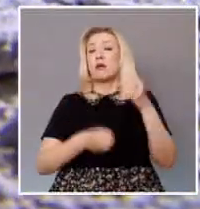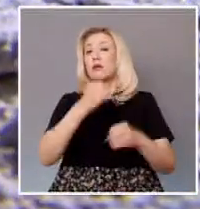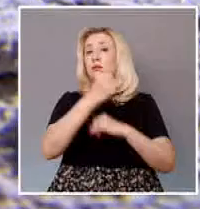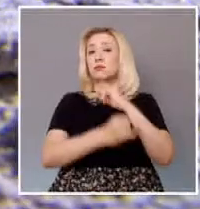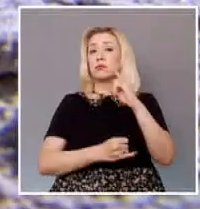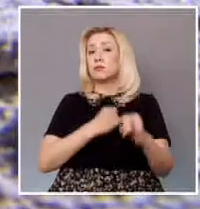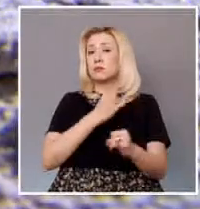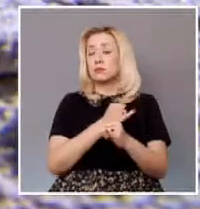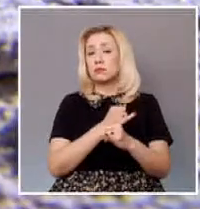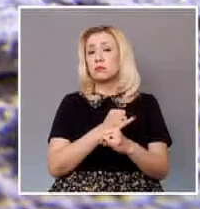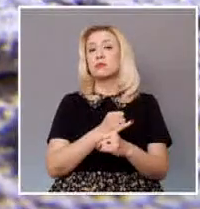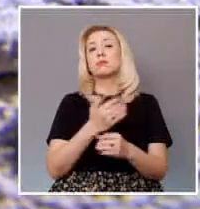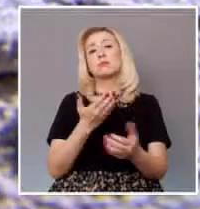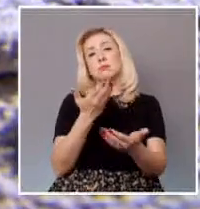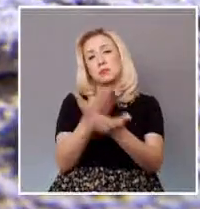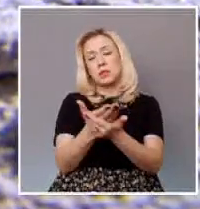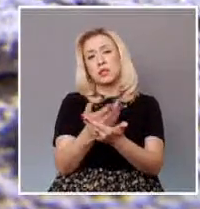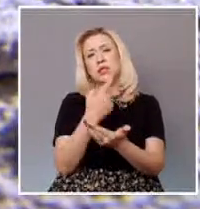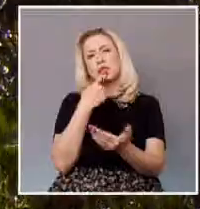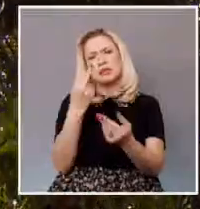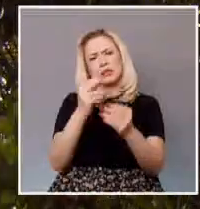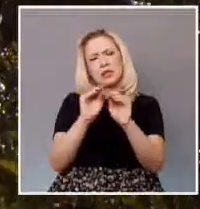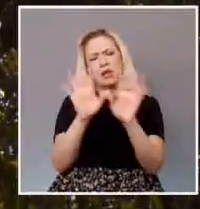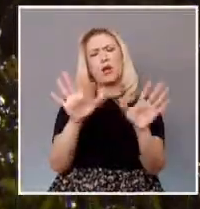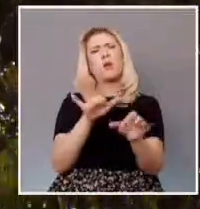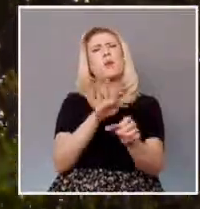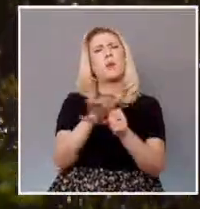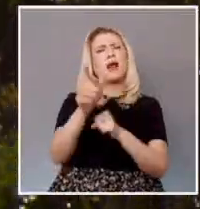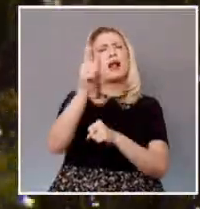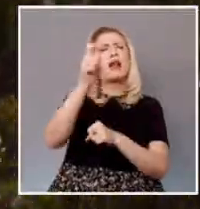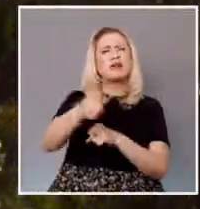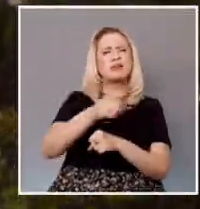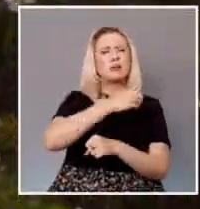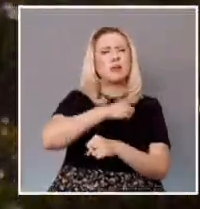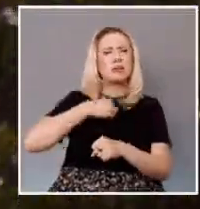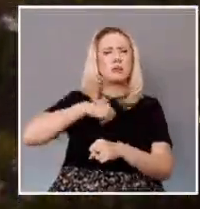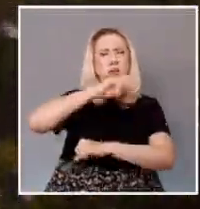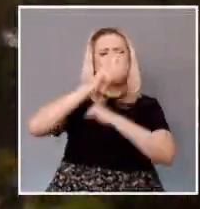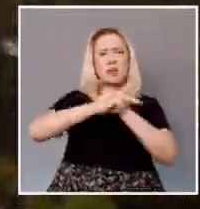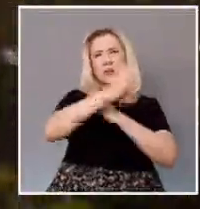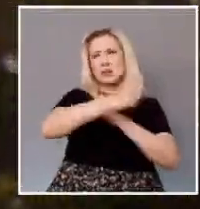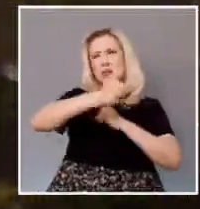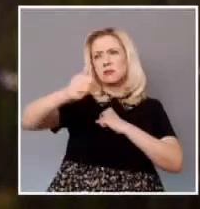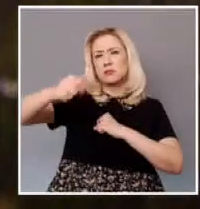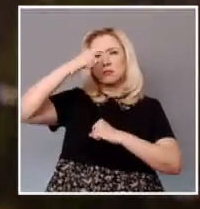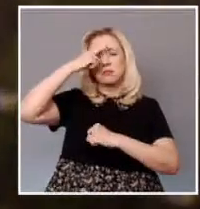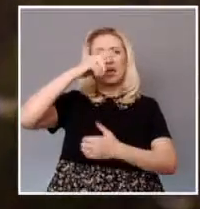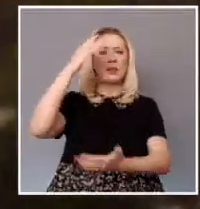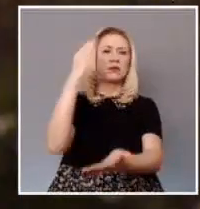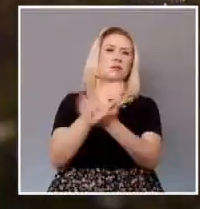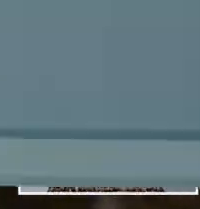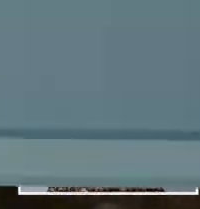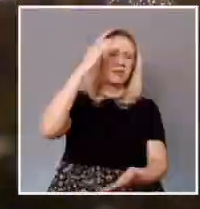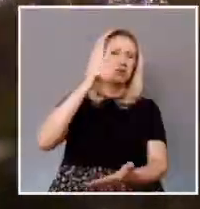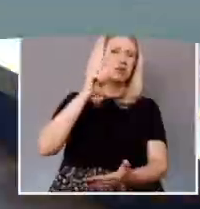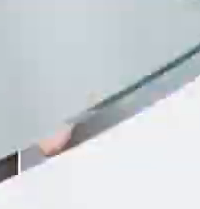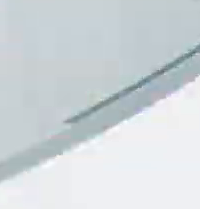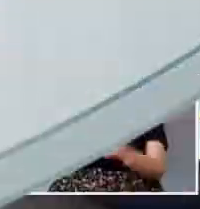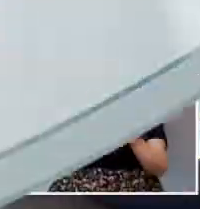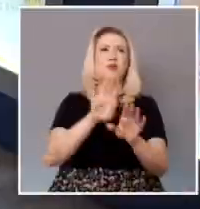se pide definir con claridad cuáles son las obligaciones de los estados para combatir el cambio climático.